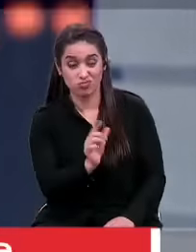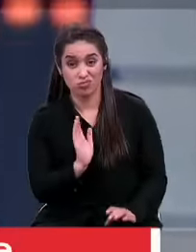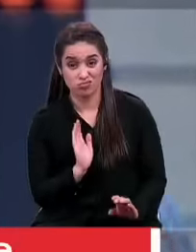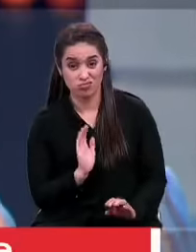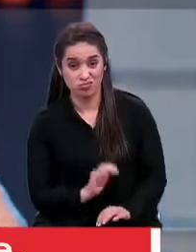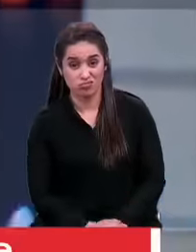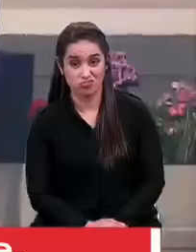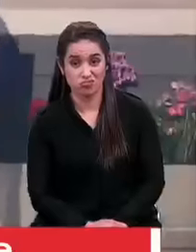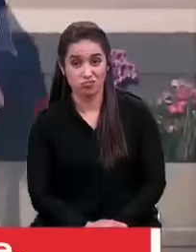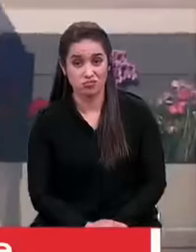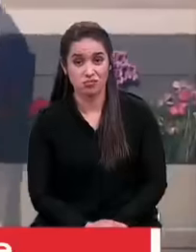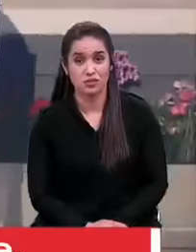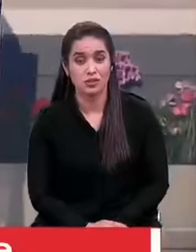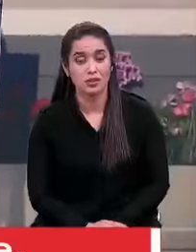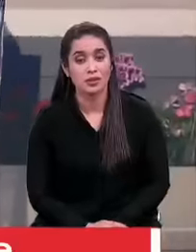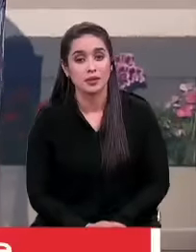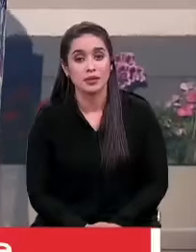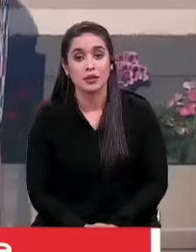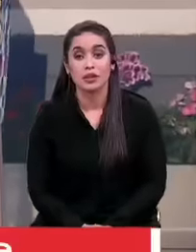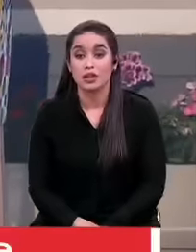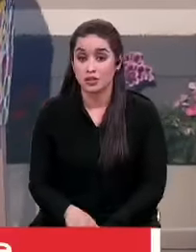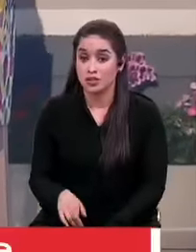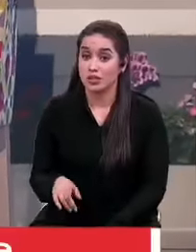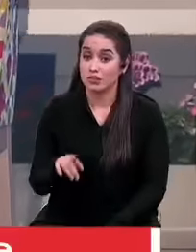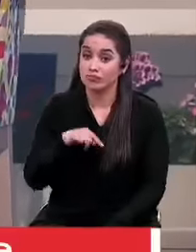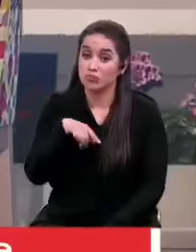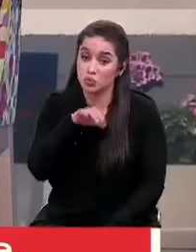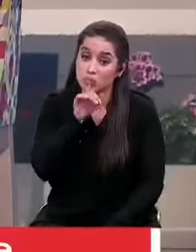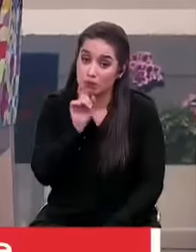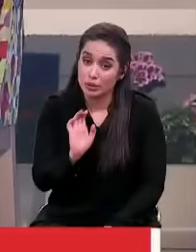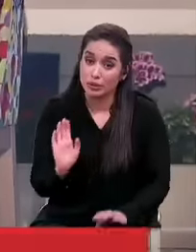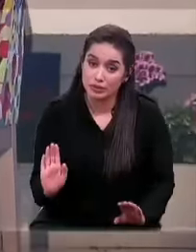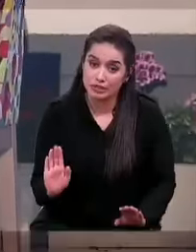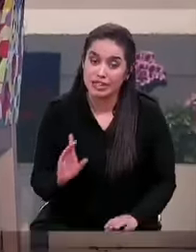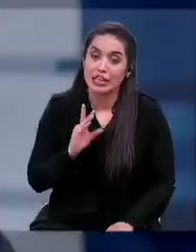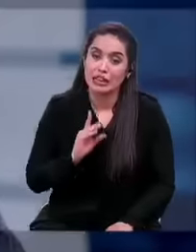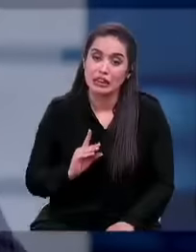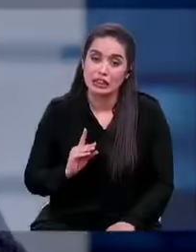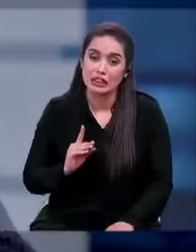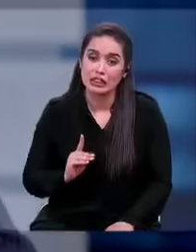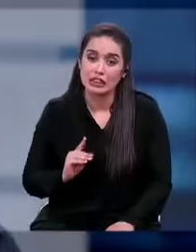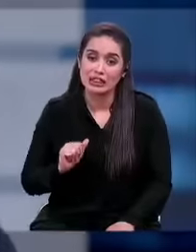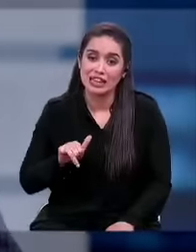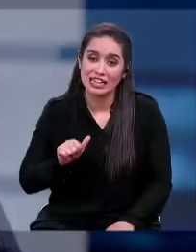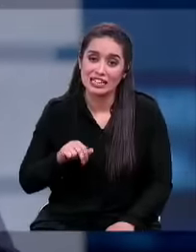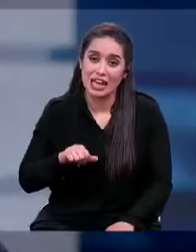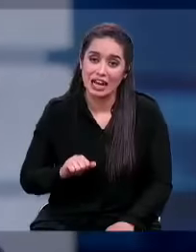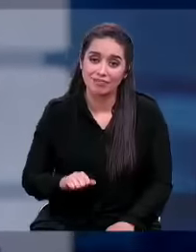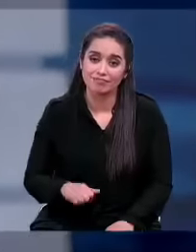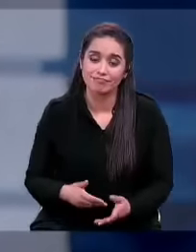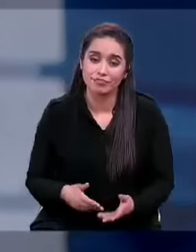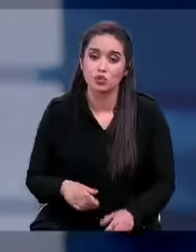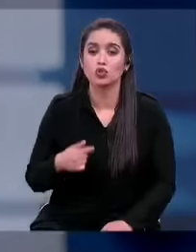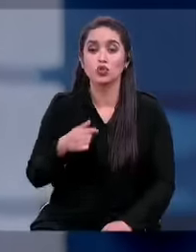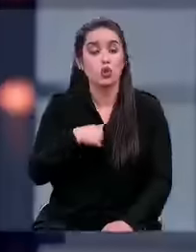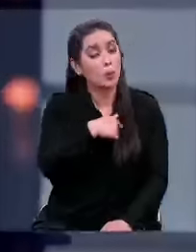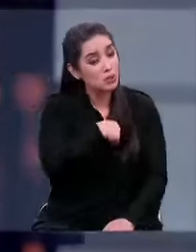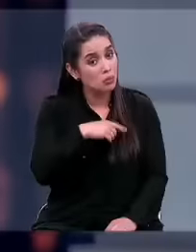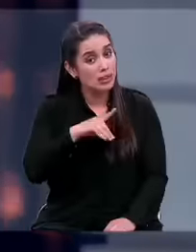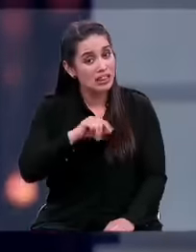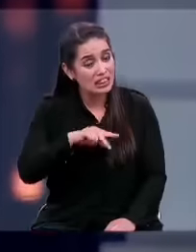Bueno, ya va, voy a hacerle la pregunta. Diana. Diana.